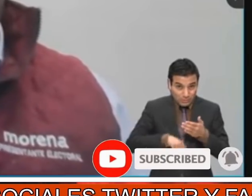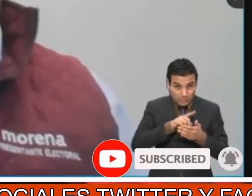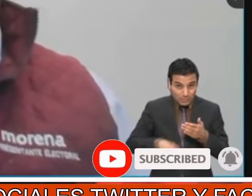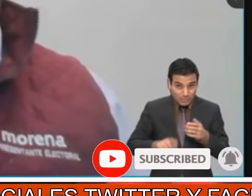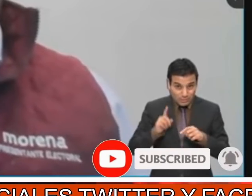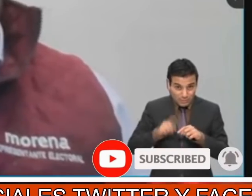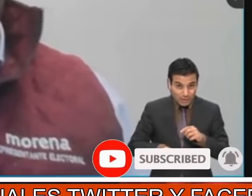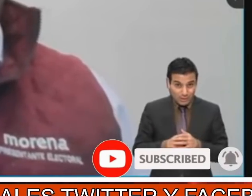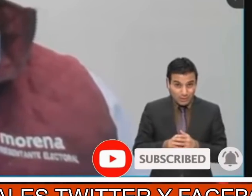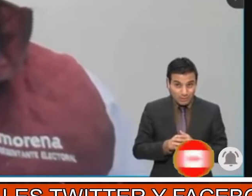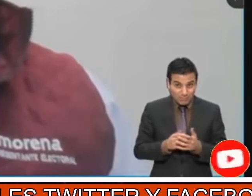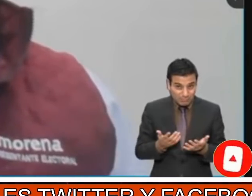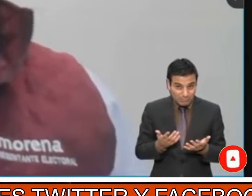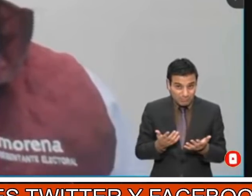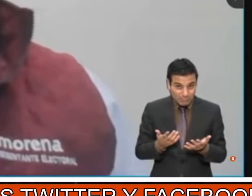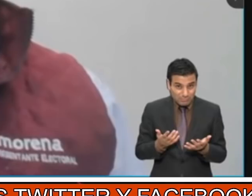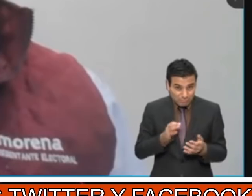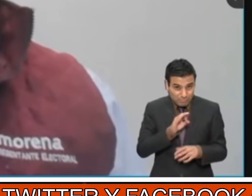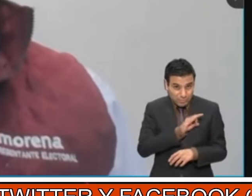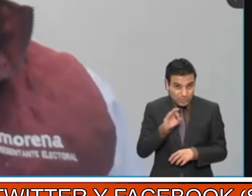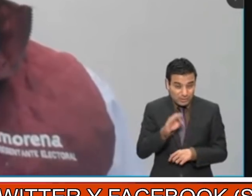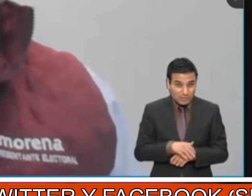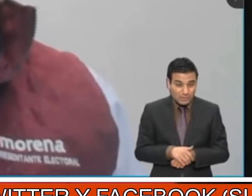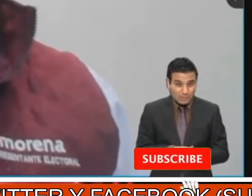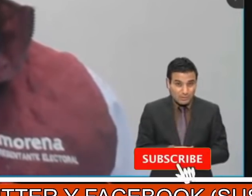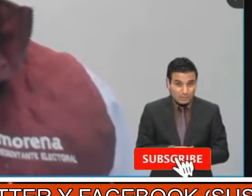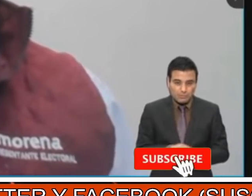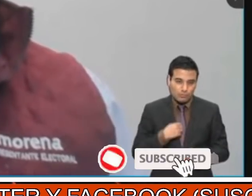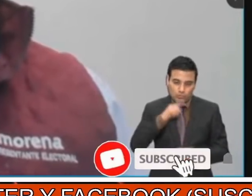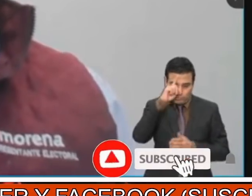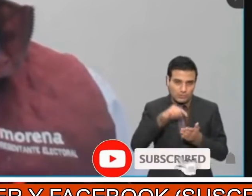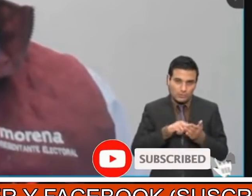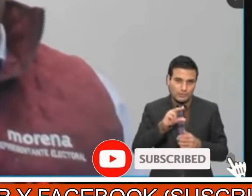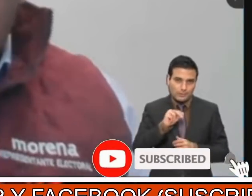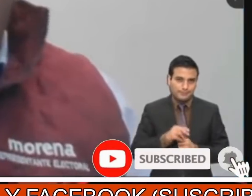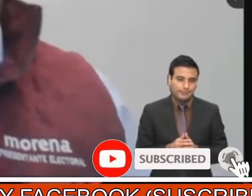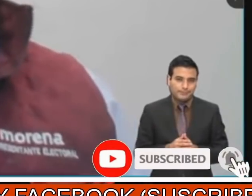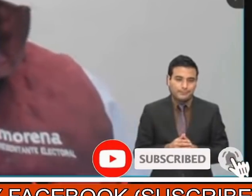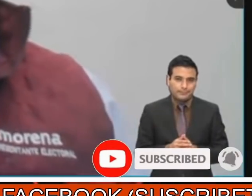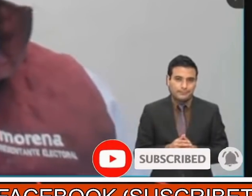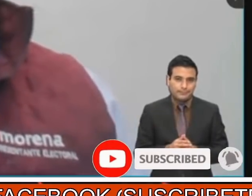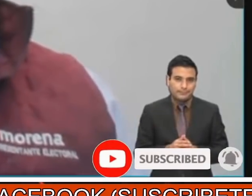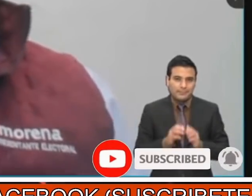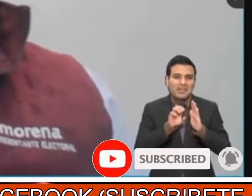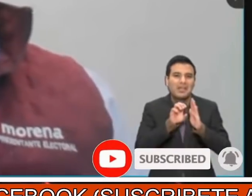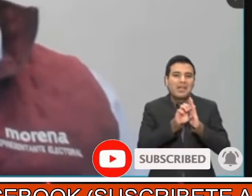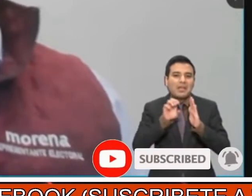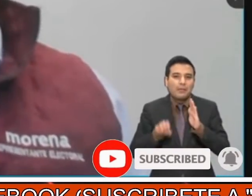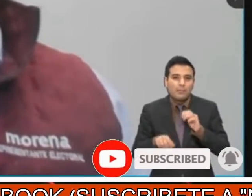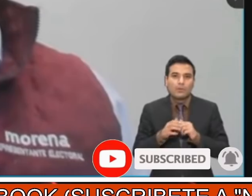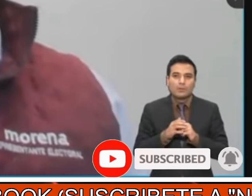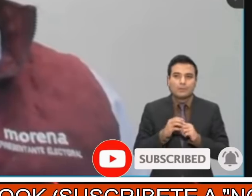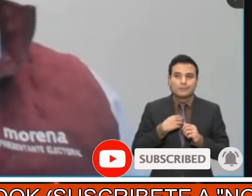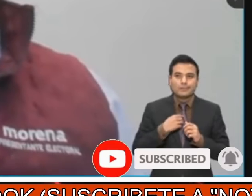a gobernador en un estado como Guerrero? Yo creo que no. Si nos quitamos los prejuicios,